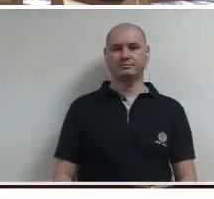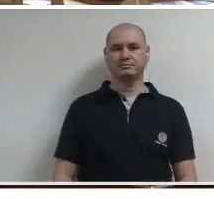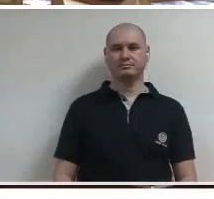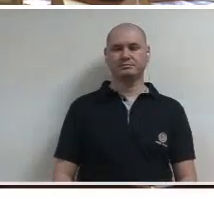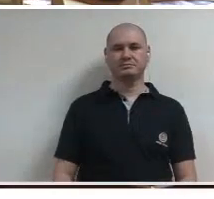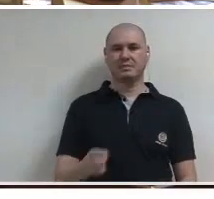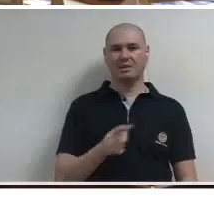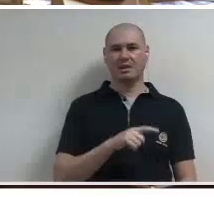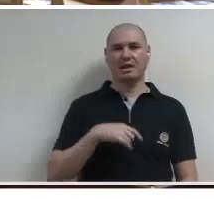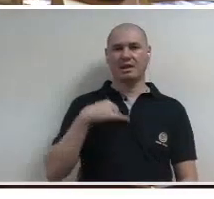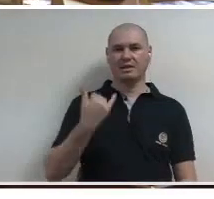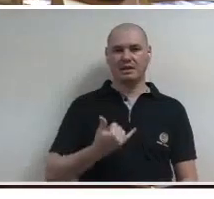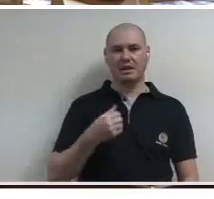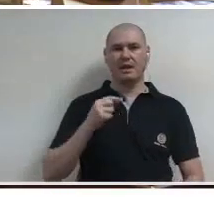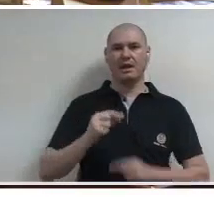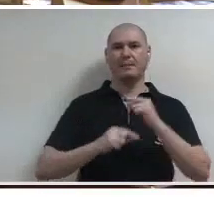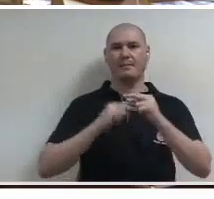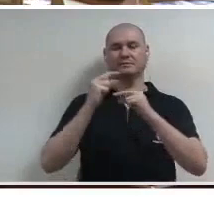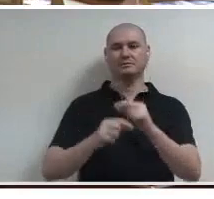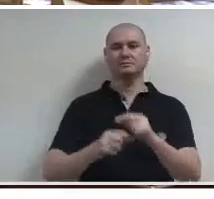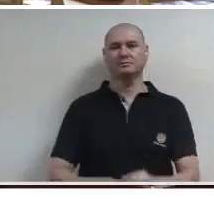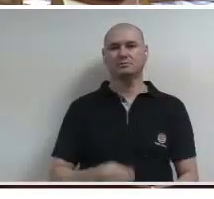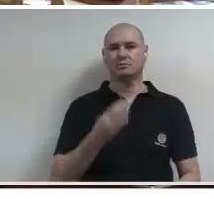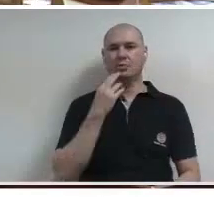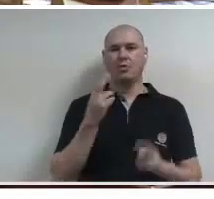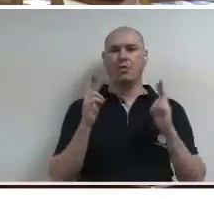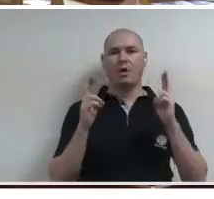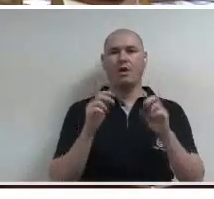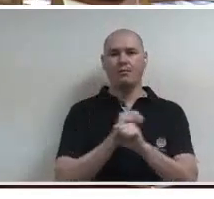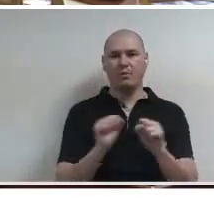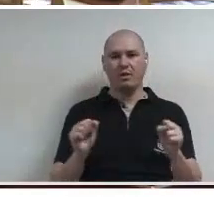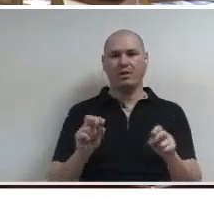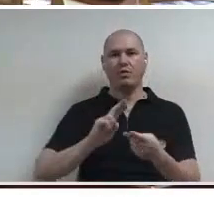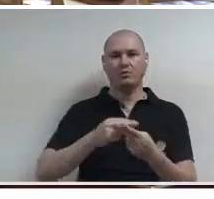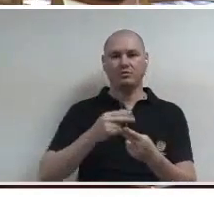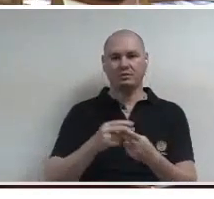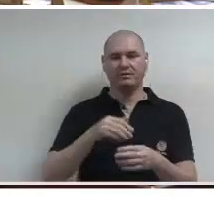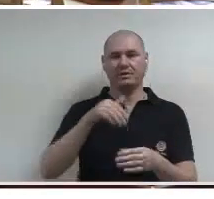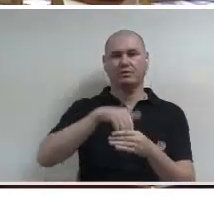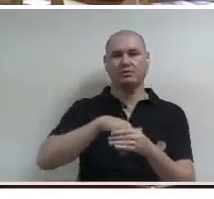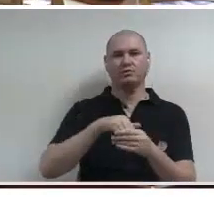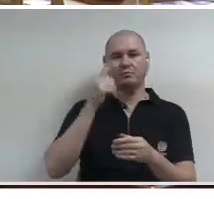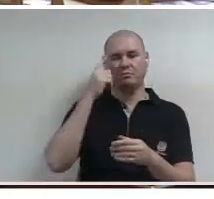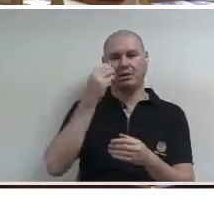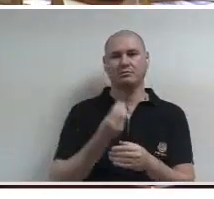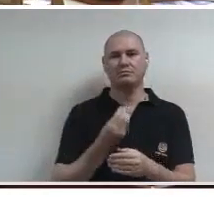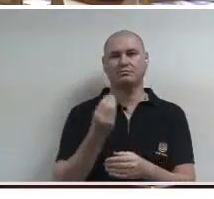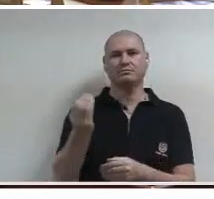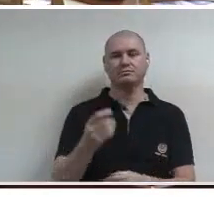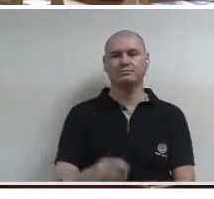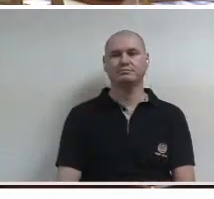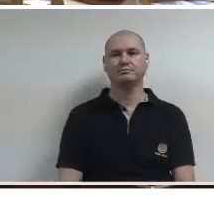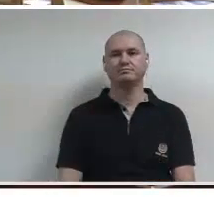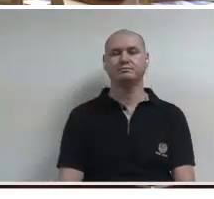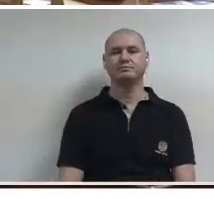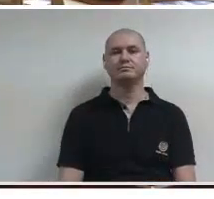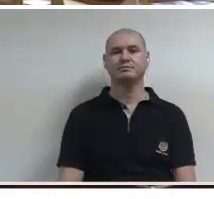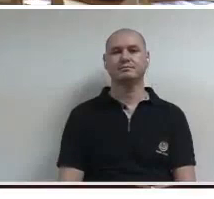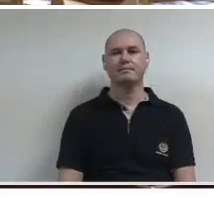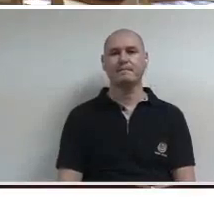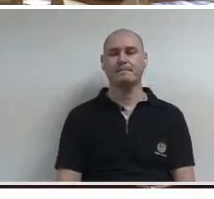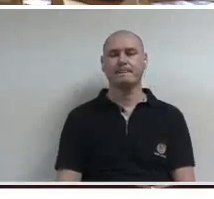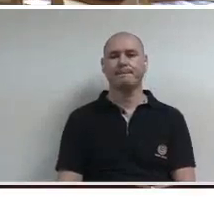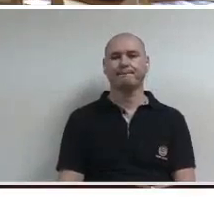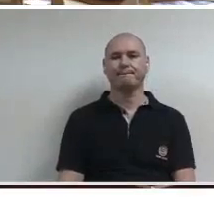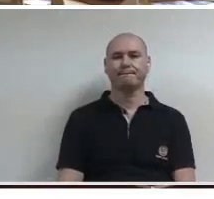Abí, ya es Upe Urecua y capacidad que tengo o Motenonde y Catungo, debo conectar y que llegue a Mue